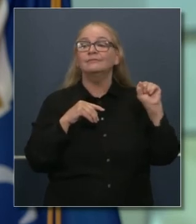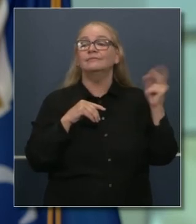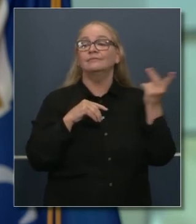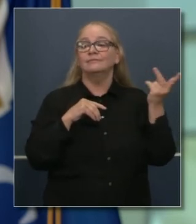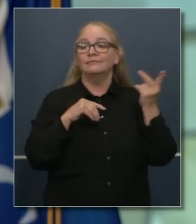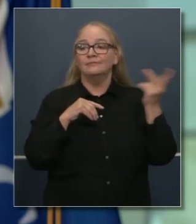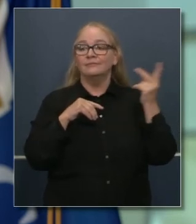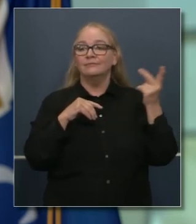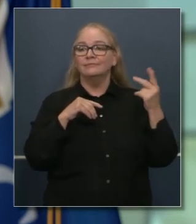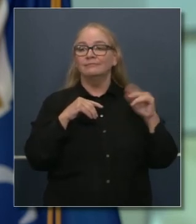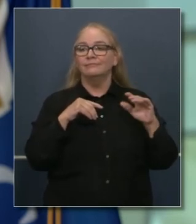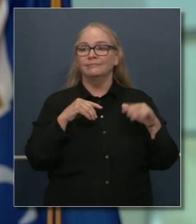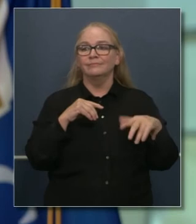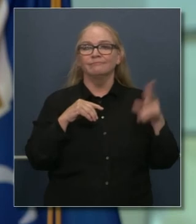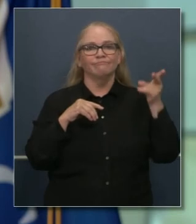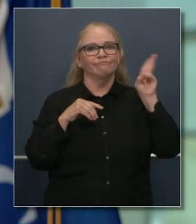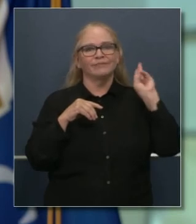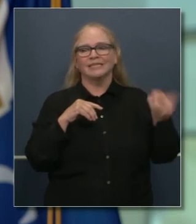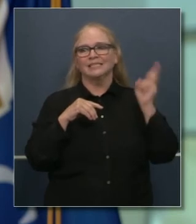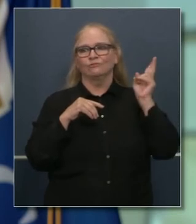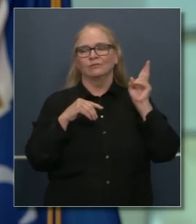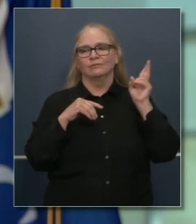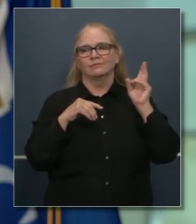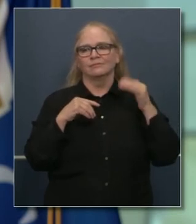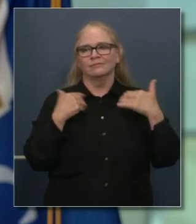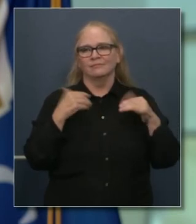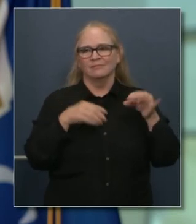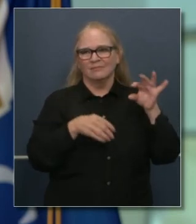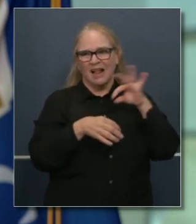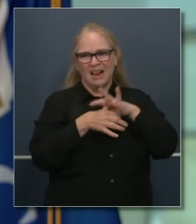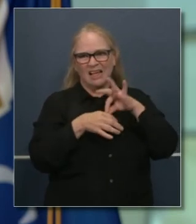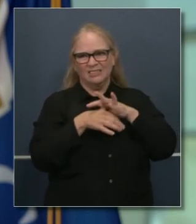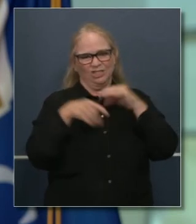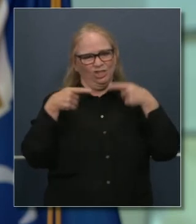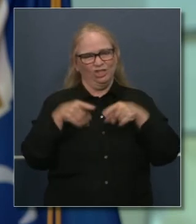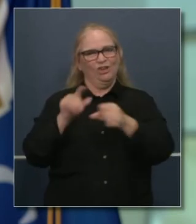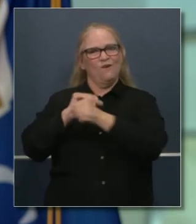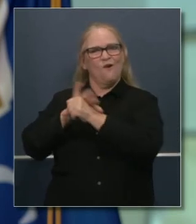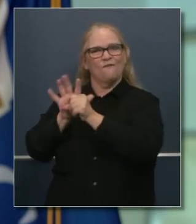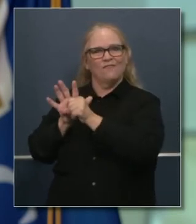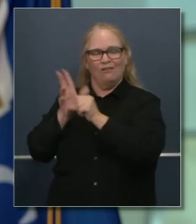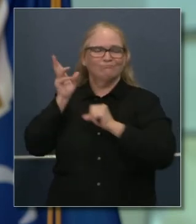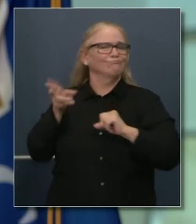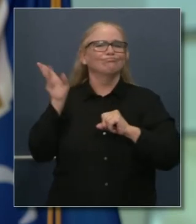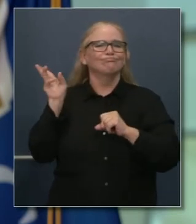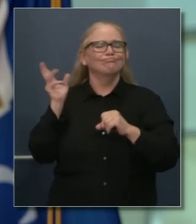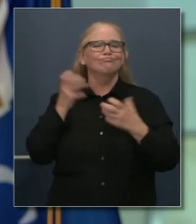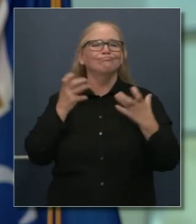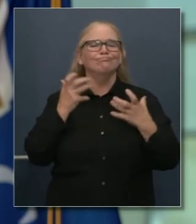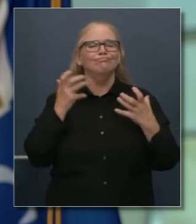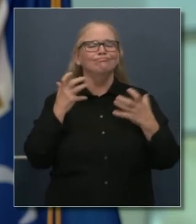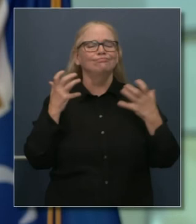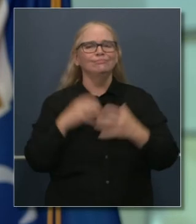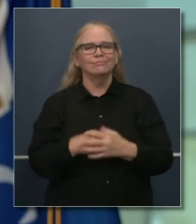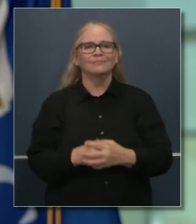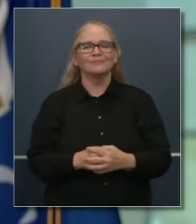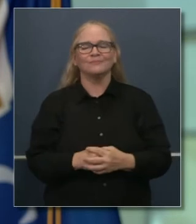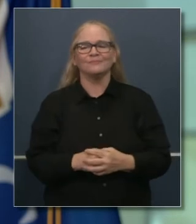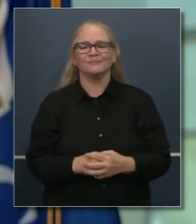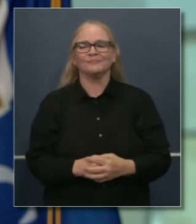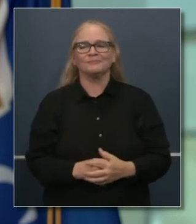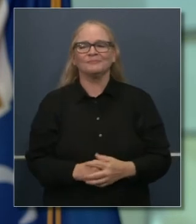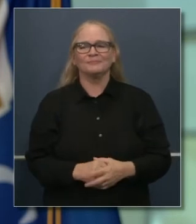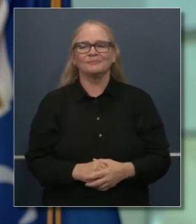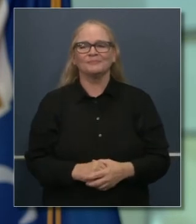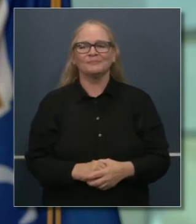que aprendan más de este momento histórico en la historia de nuestro país en este momento